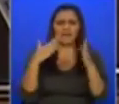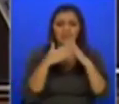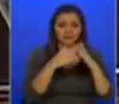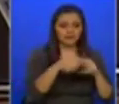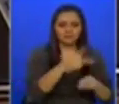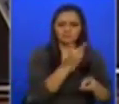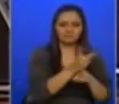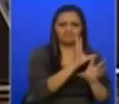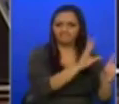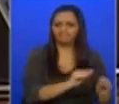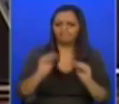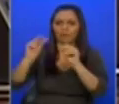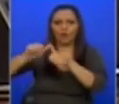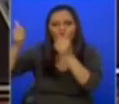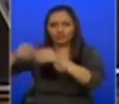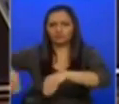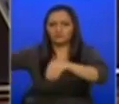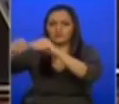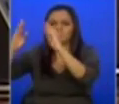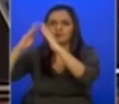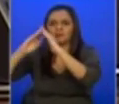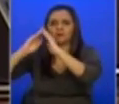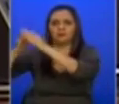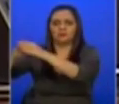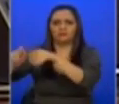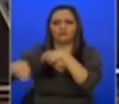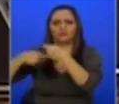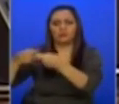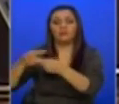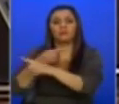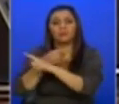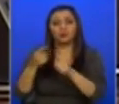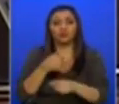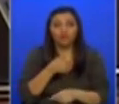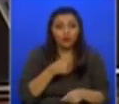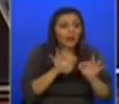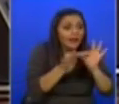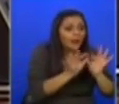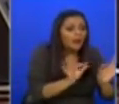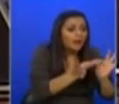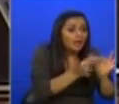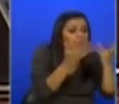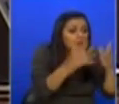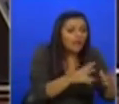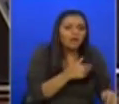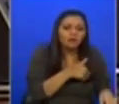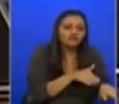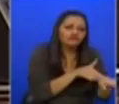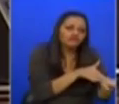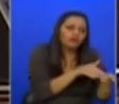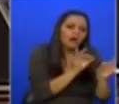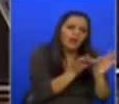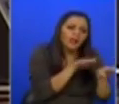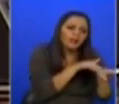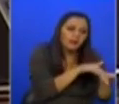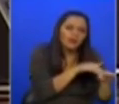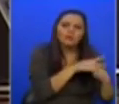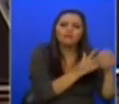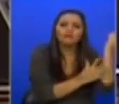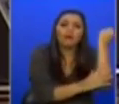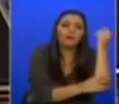rubicación con el programa que estamos presentando, pero no vamos a rellenar, no vamos a ser cómplices de la miseria de nuestra gente, la pobreza